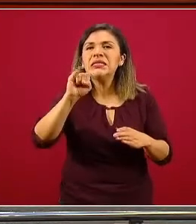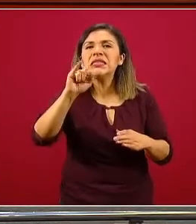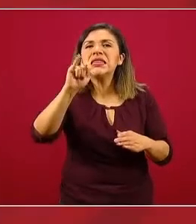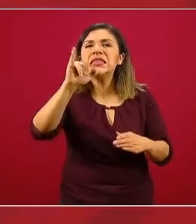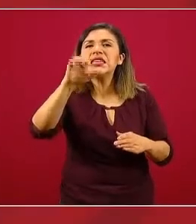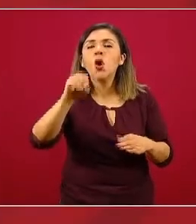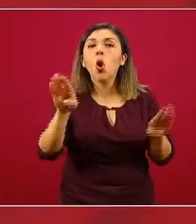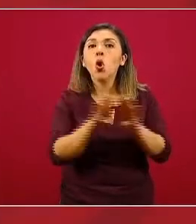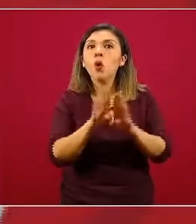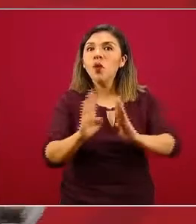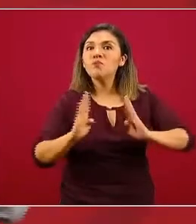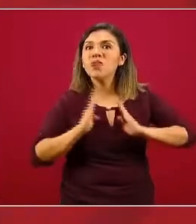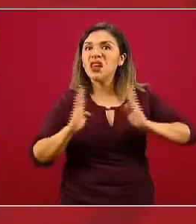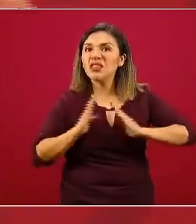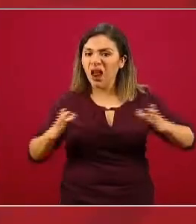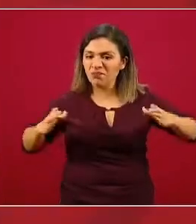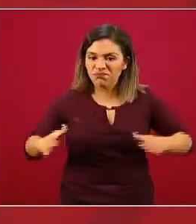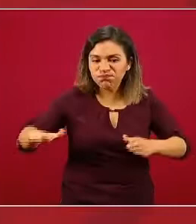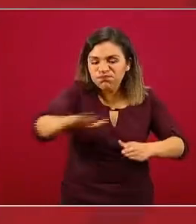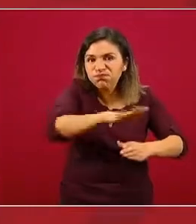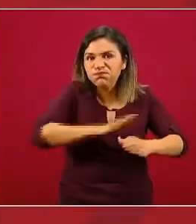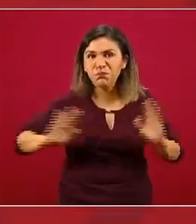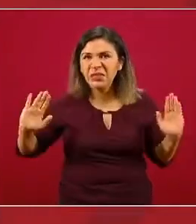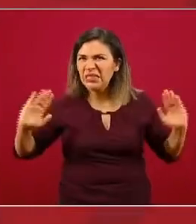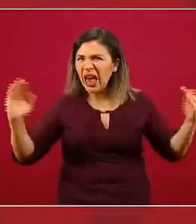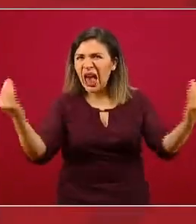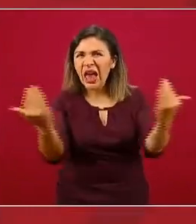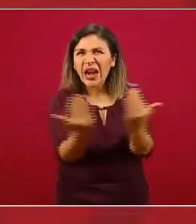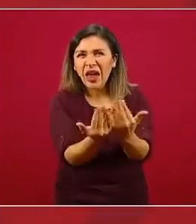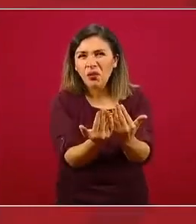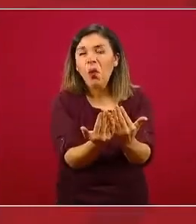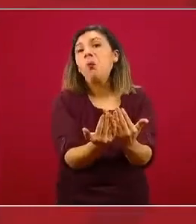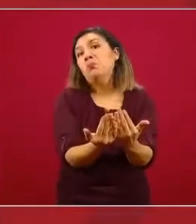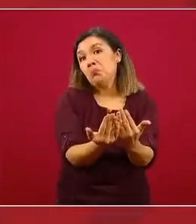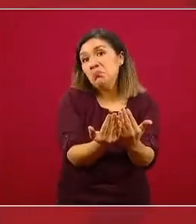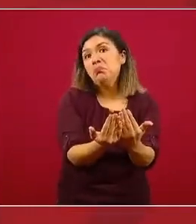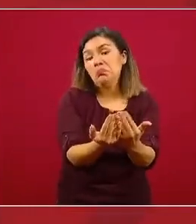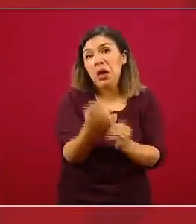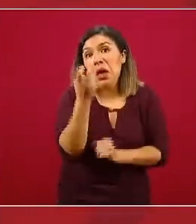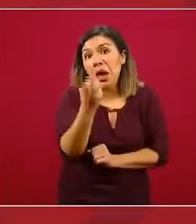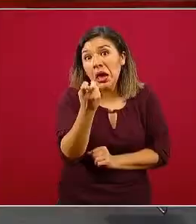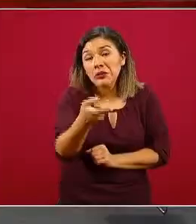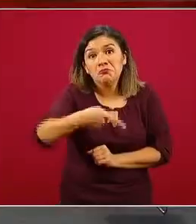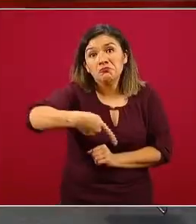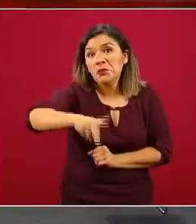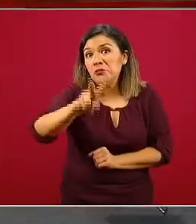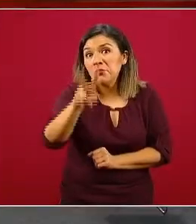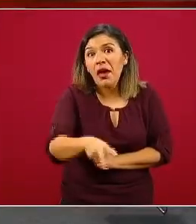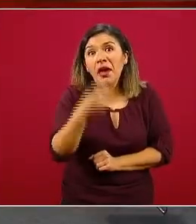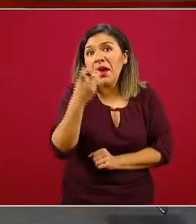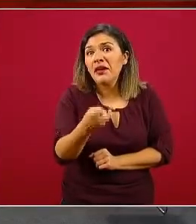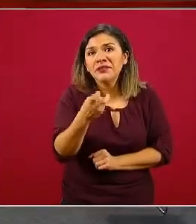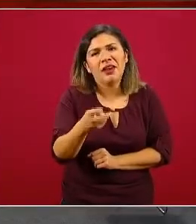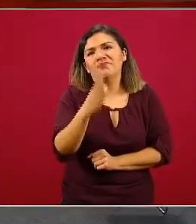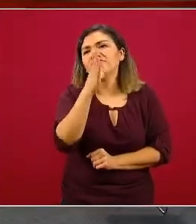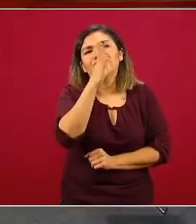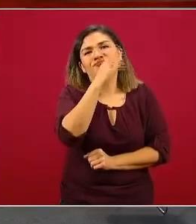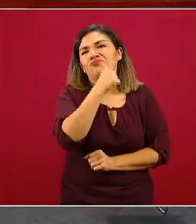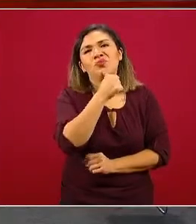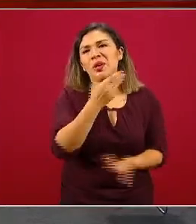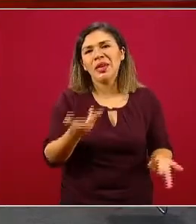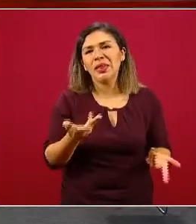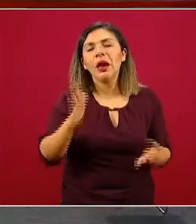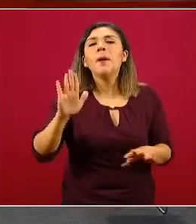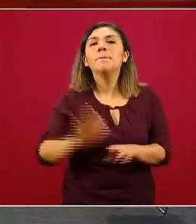un sitio militar, y entonces se cerrara por completo, lo cual evidentemente se vuelve improcedente